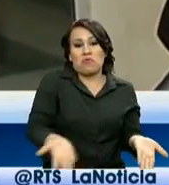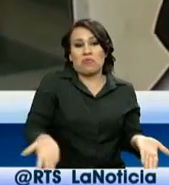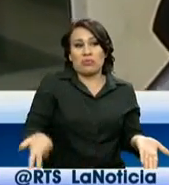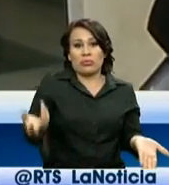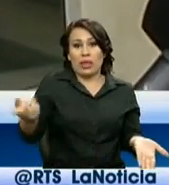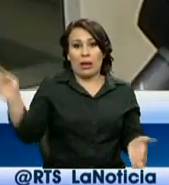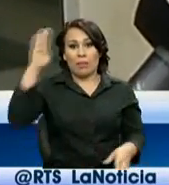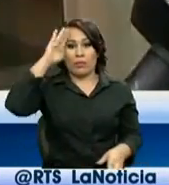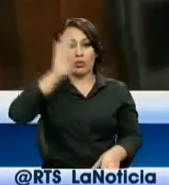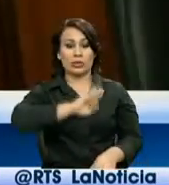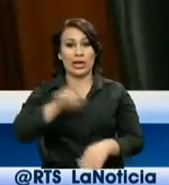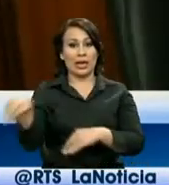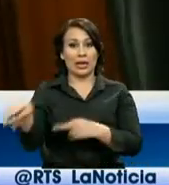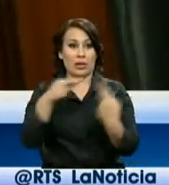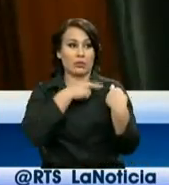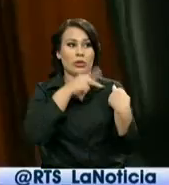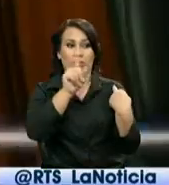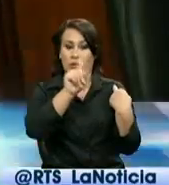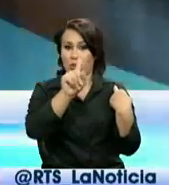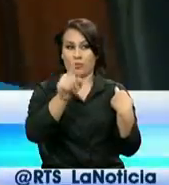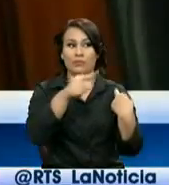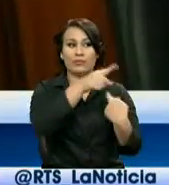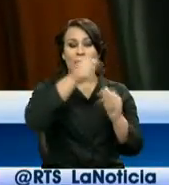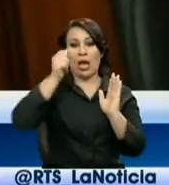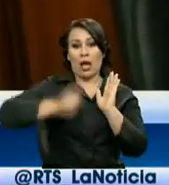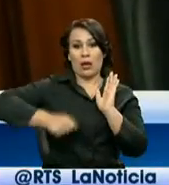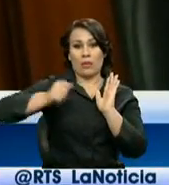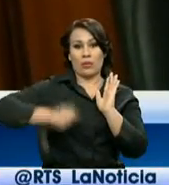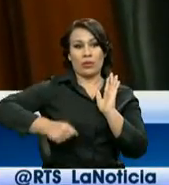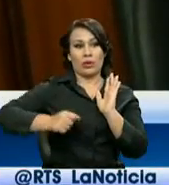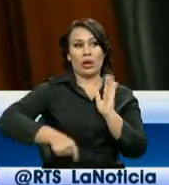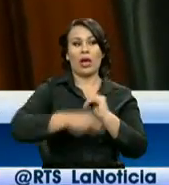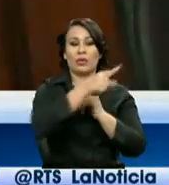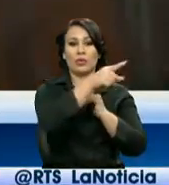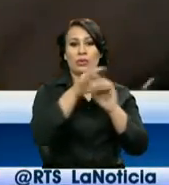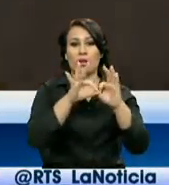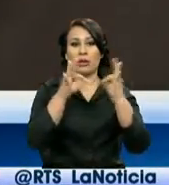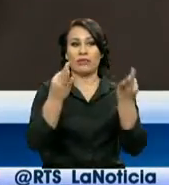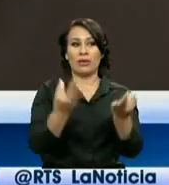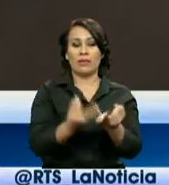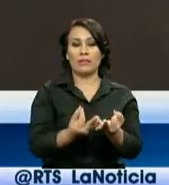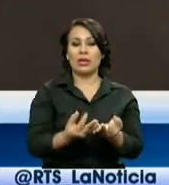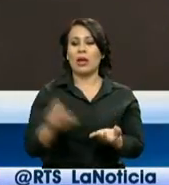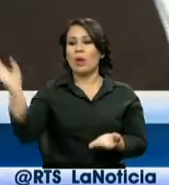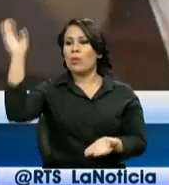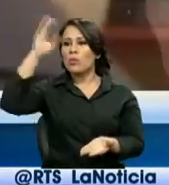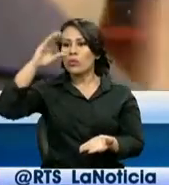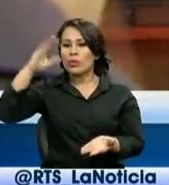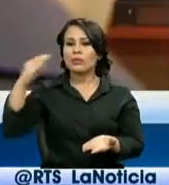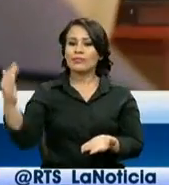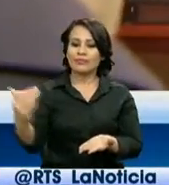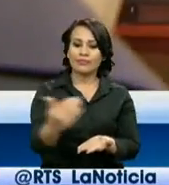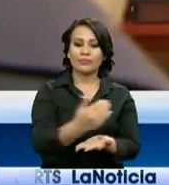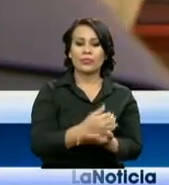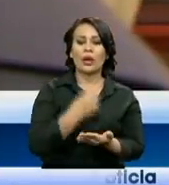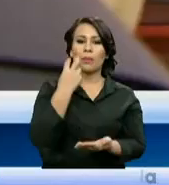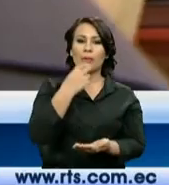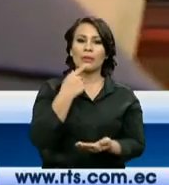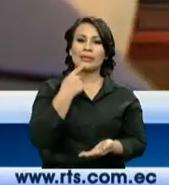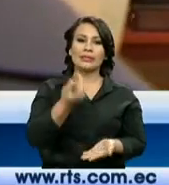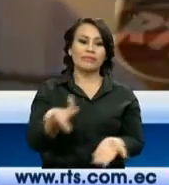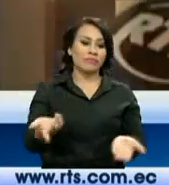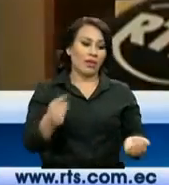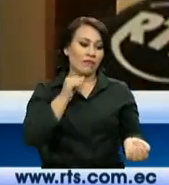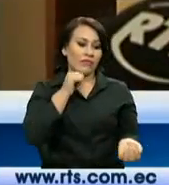son responsabilidad de él. De su parte, el abogado que representa a la familia recoge las incógnitas que dice siguen en el